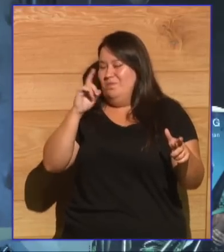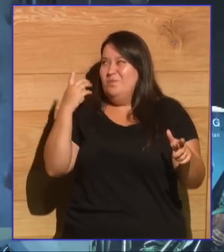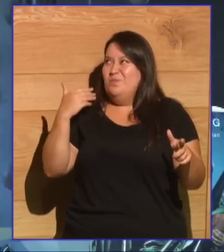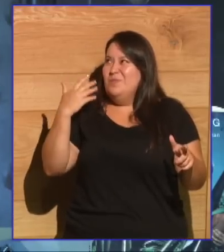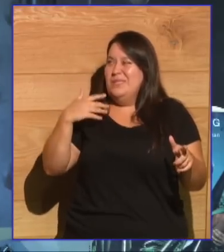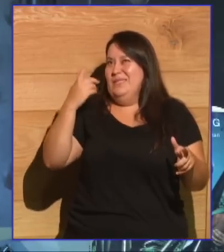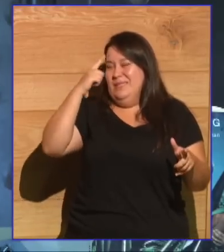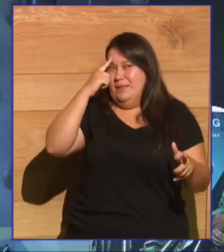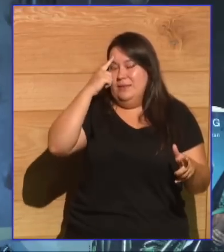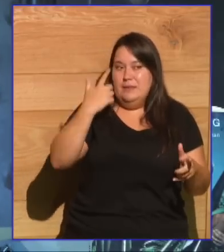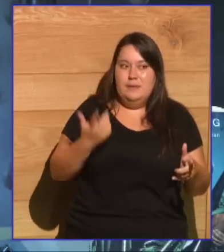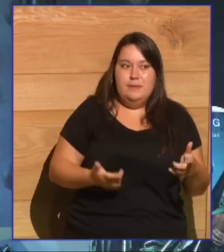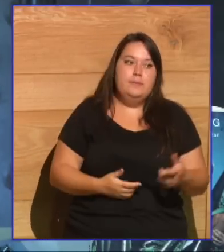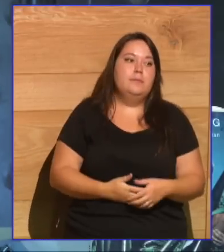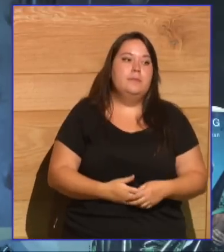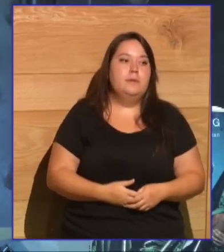a hablar hoy pero